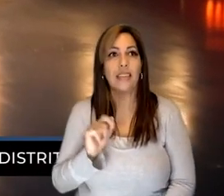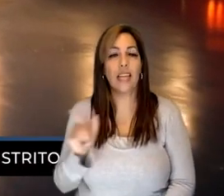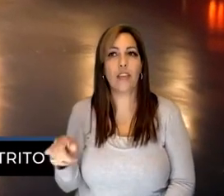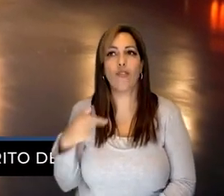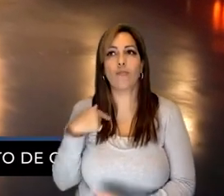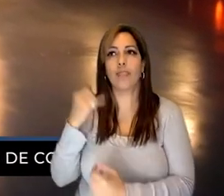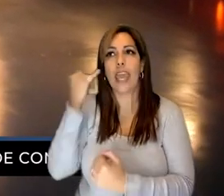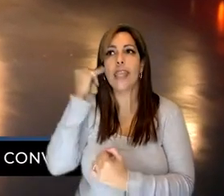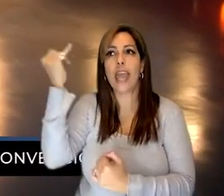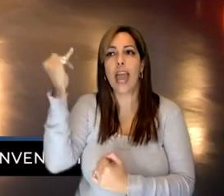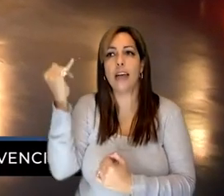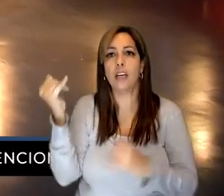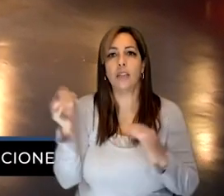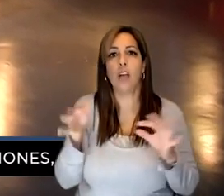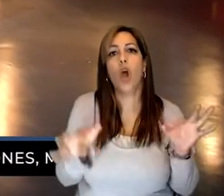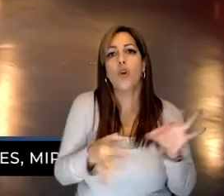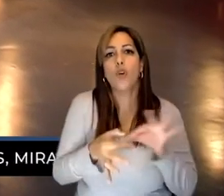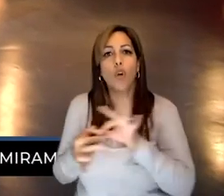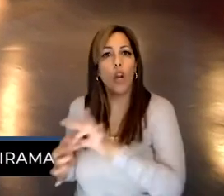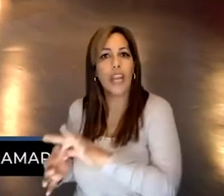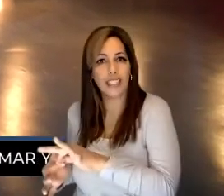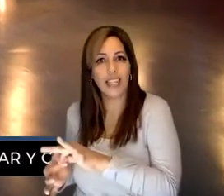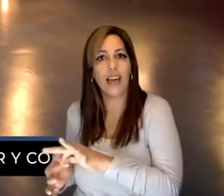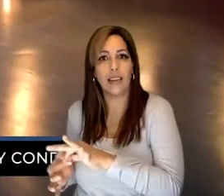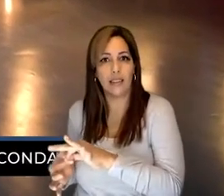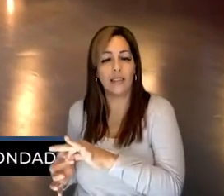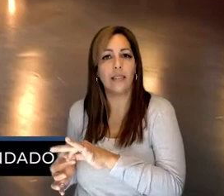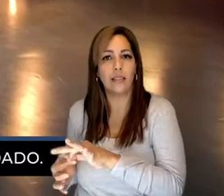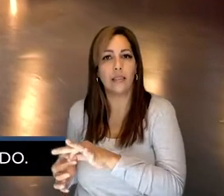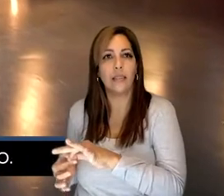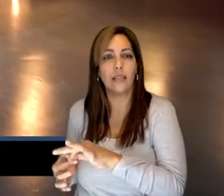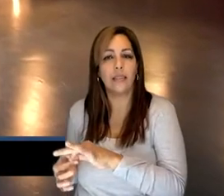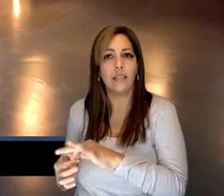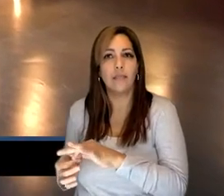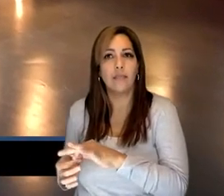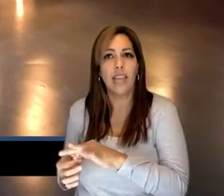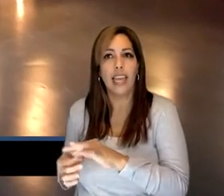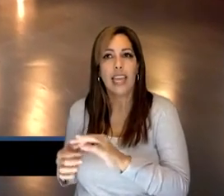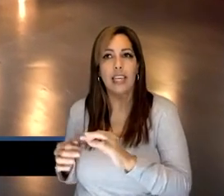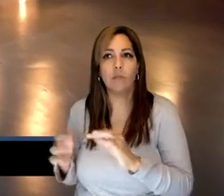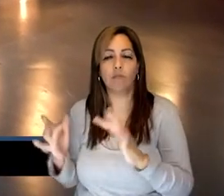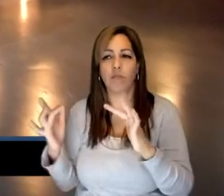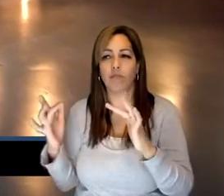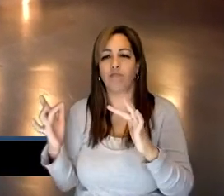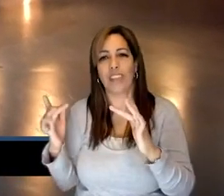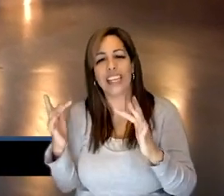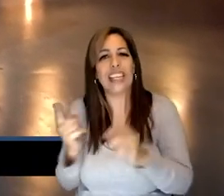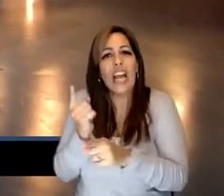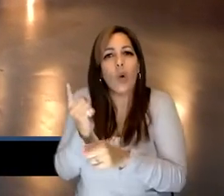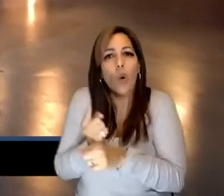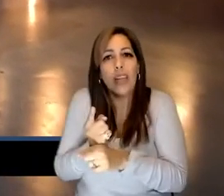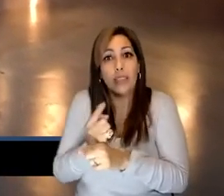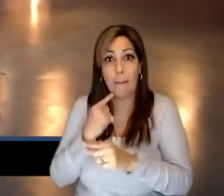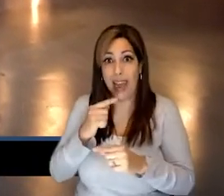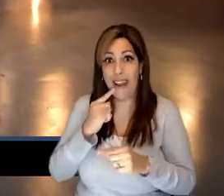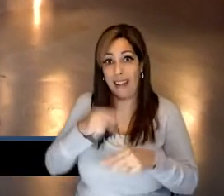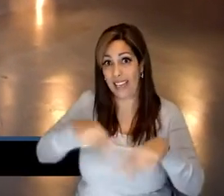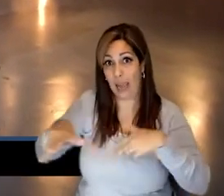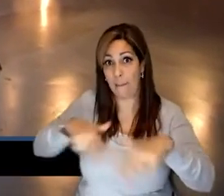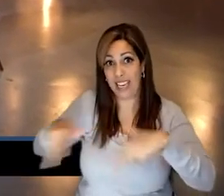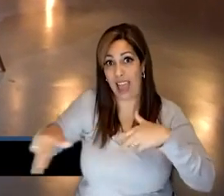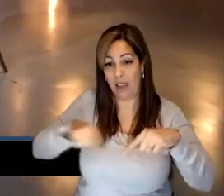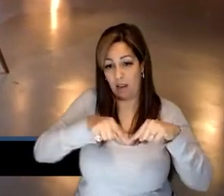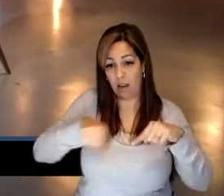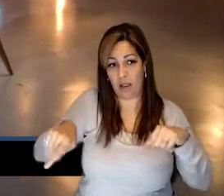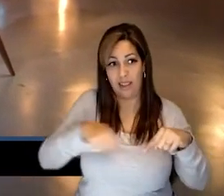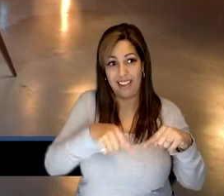Frontier contempla una conectividad adicional uh-huh. para entonces lograr la comunicación adecuada de manera peatonal okay.